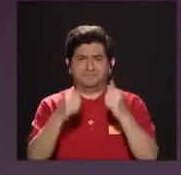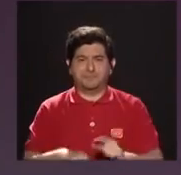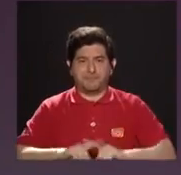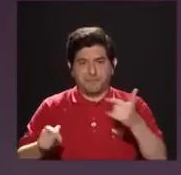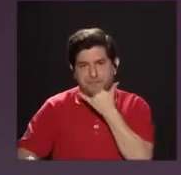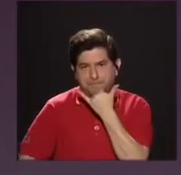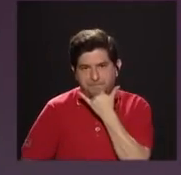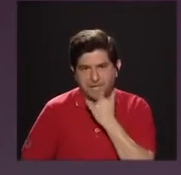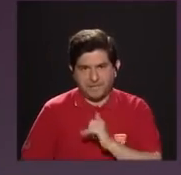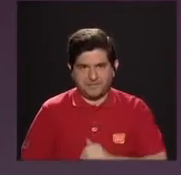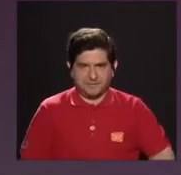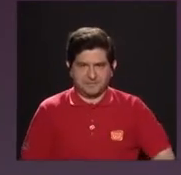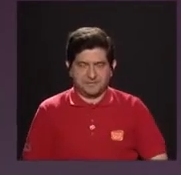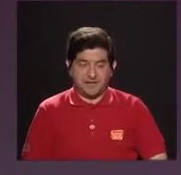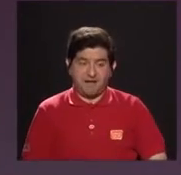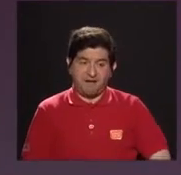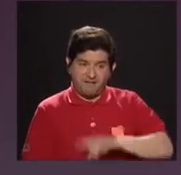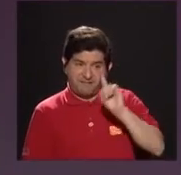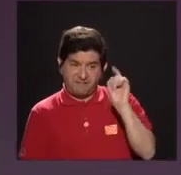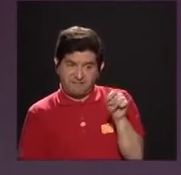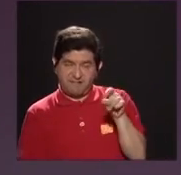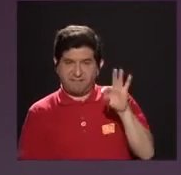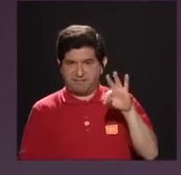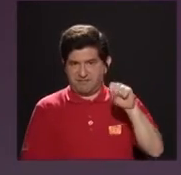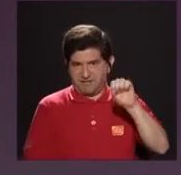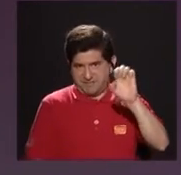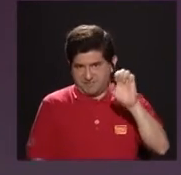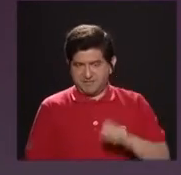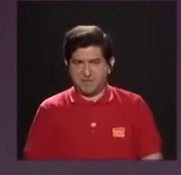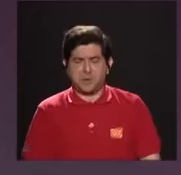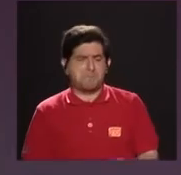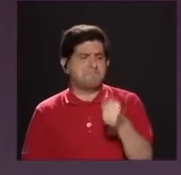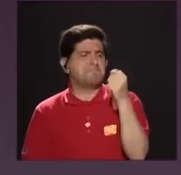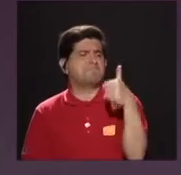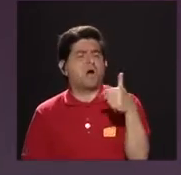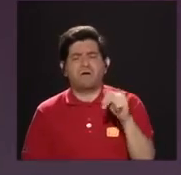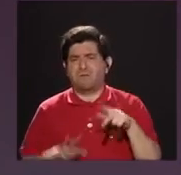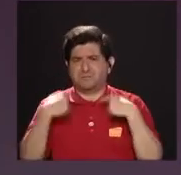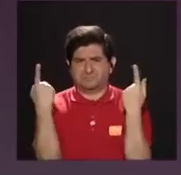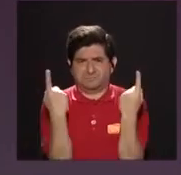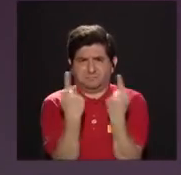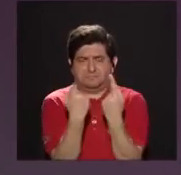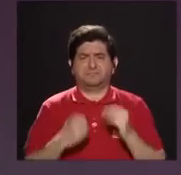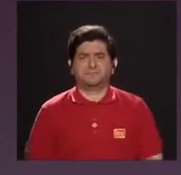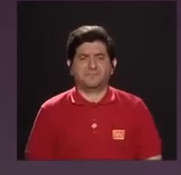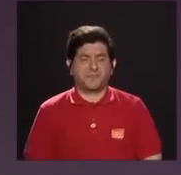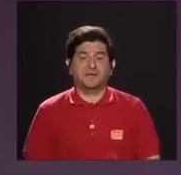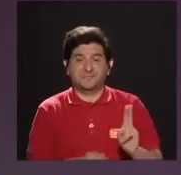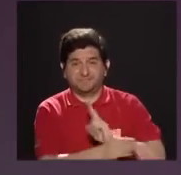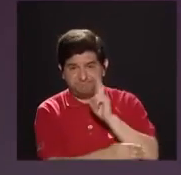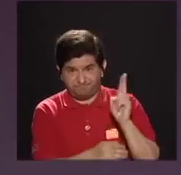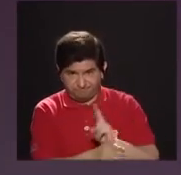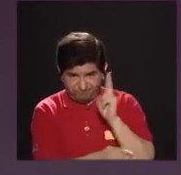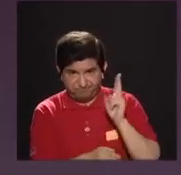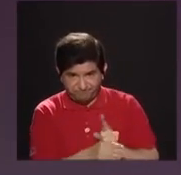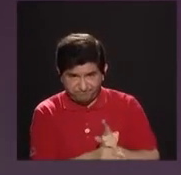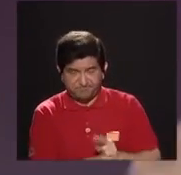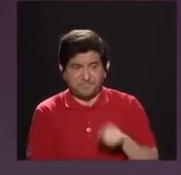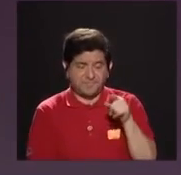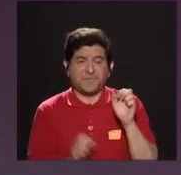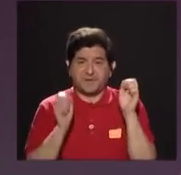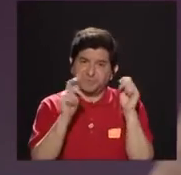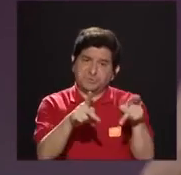que pasa es que si consultamos al Tribunal Supremo de Elecciones, son muy pocos los partidos que hacen uso